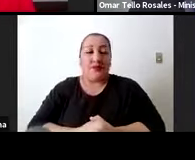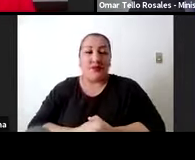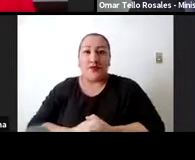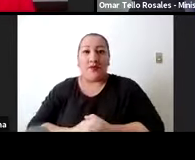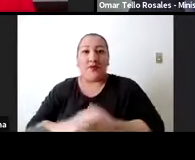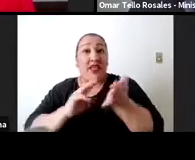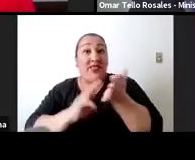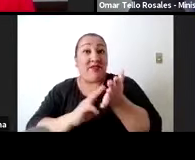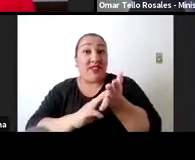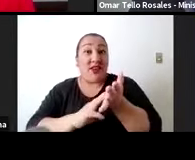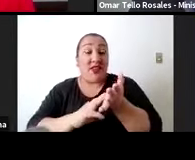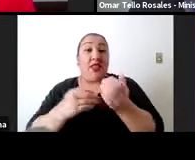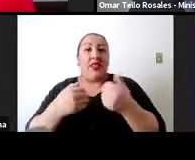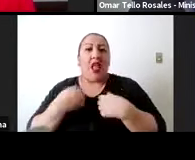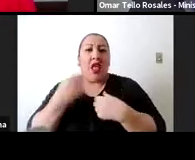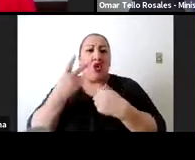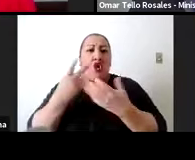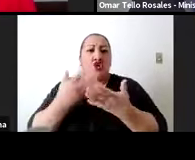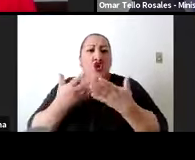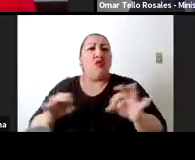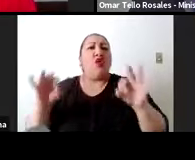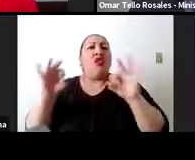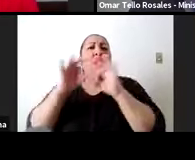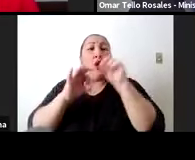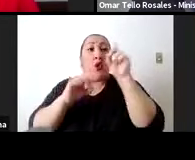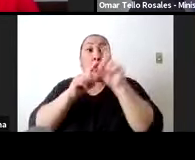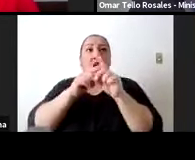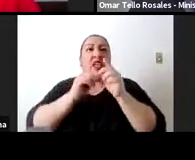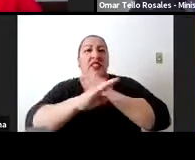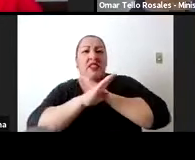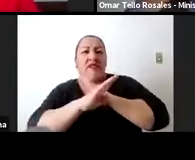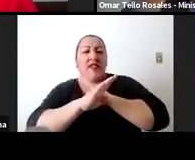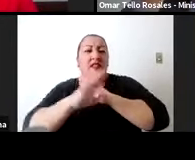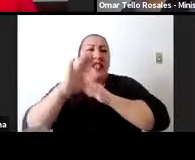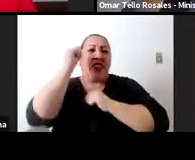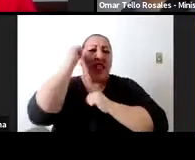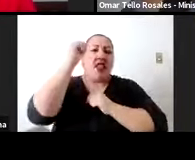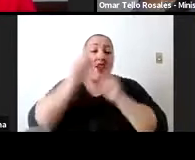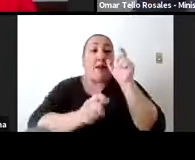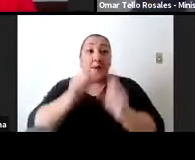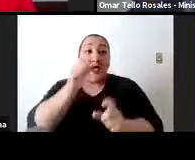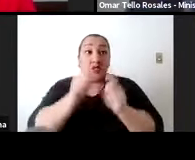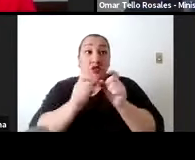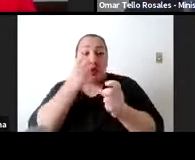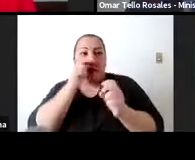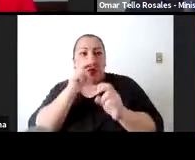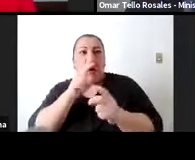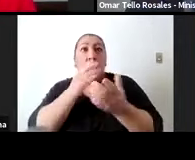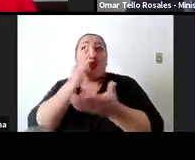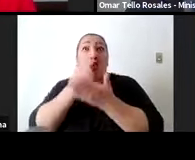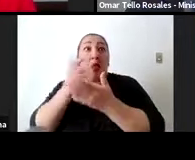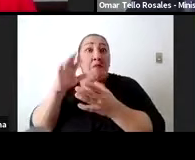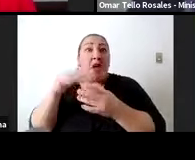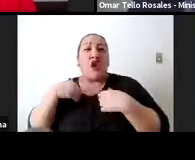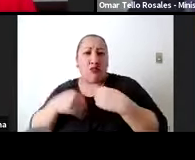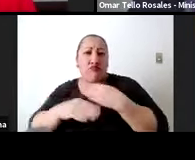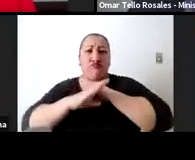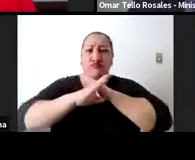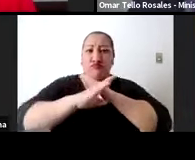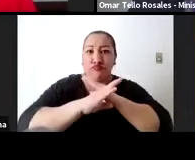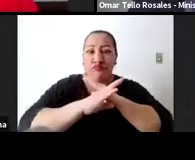defender derechos de los ciudadanos, todos aquellos derechos que se vean de algún modo amenazados o vulnerados, y también seguir